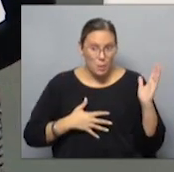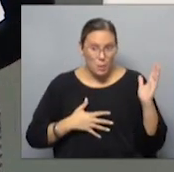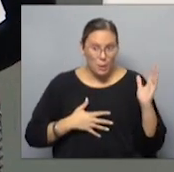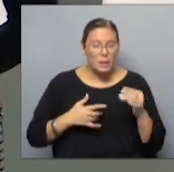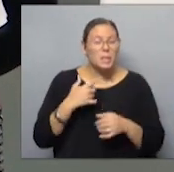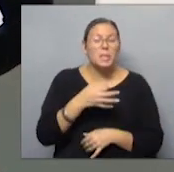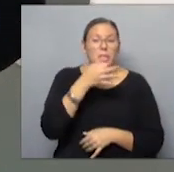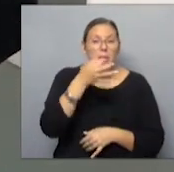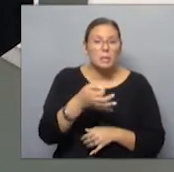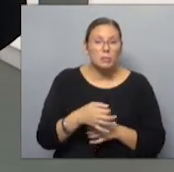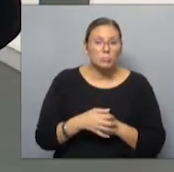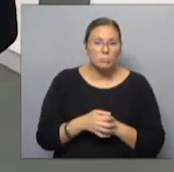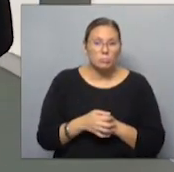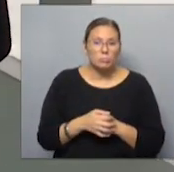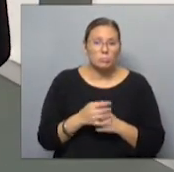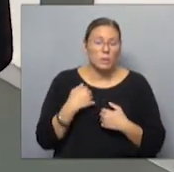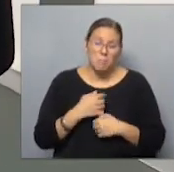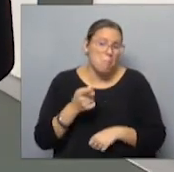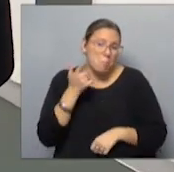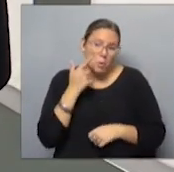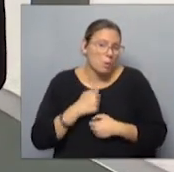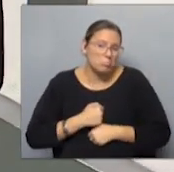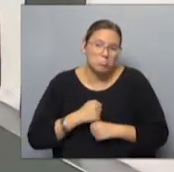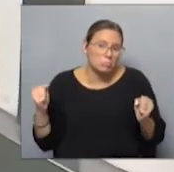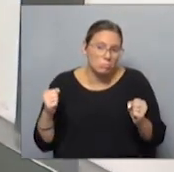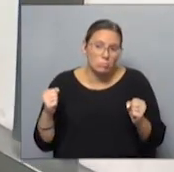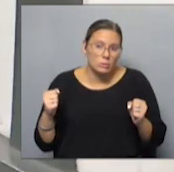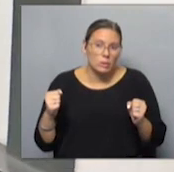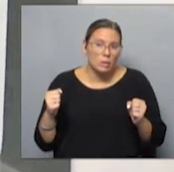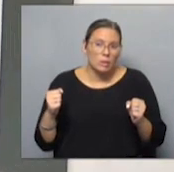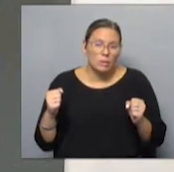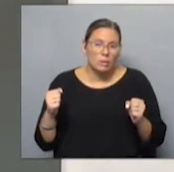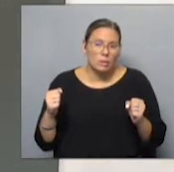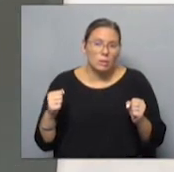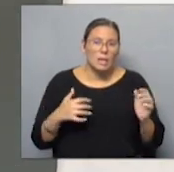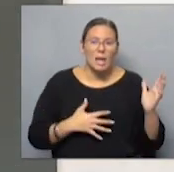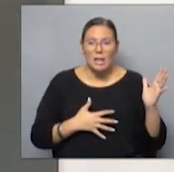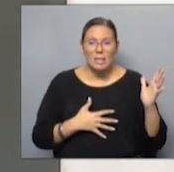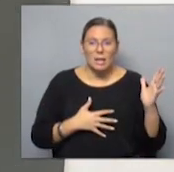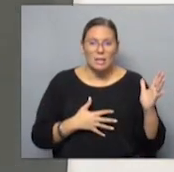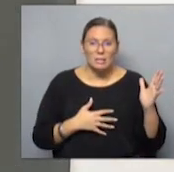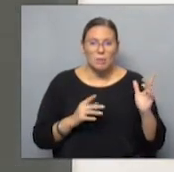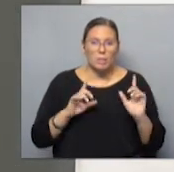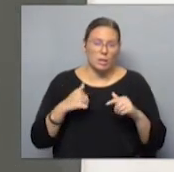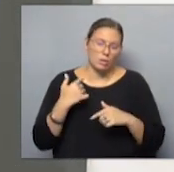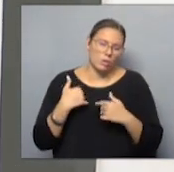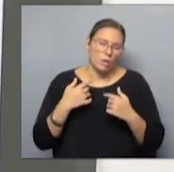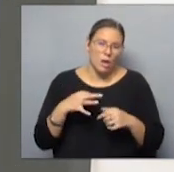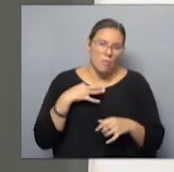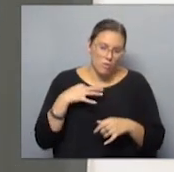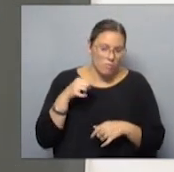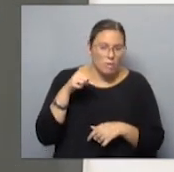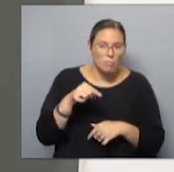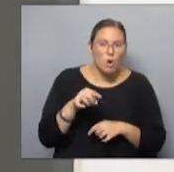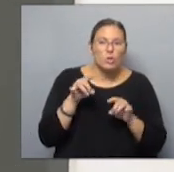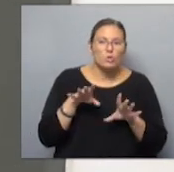el flamenco? Que se animen, que es dentro de la danza para quienes nos dedicamos y vivimos de esto,